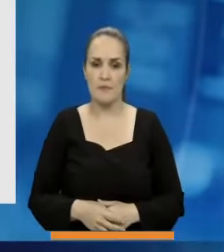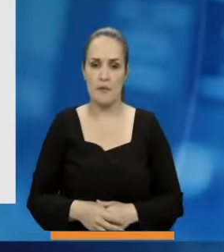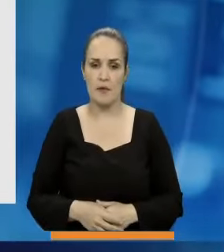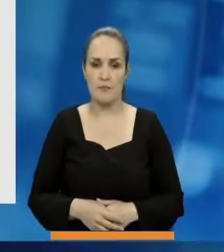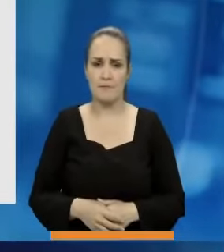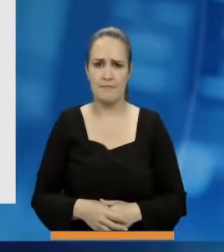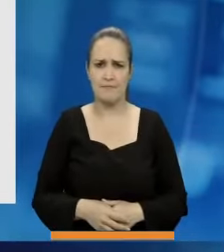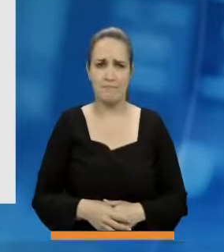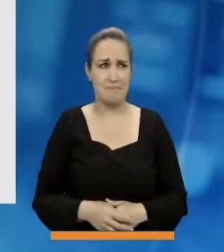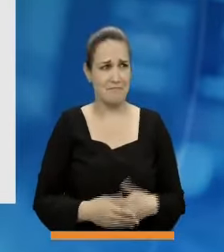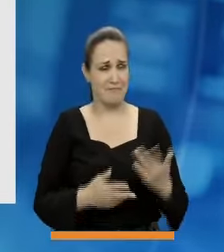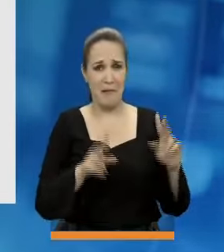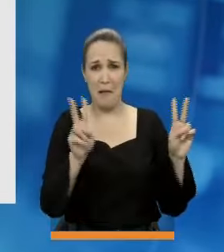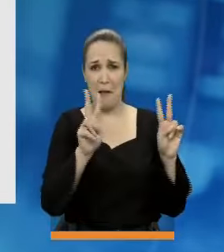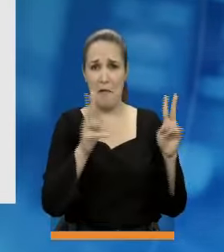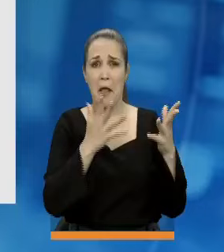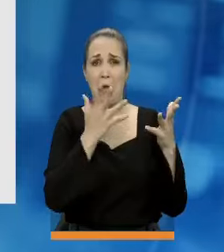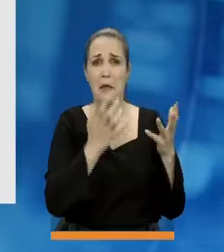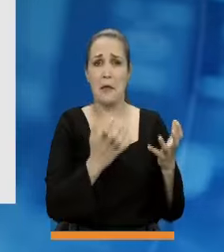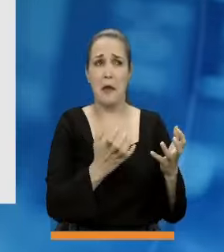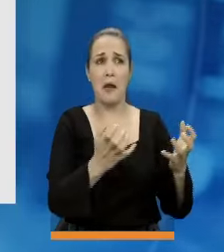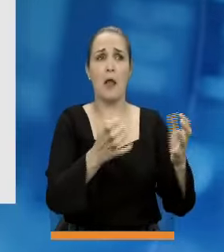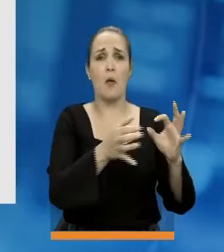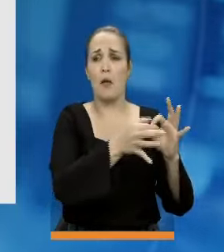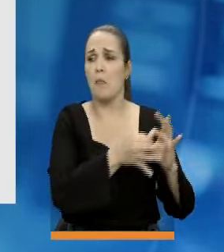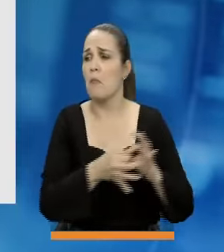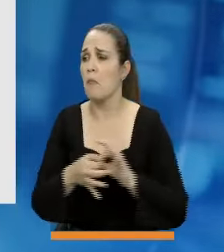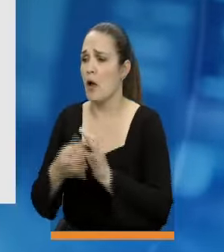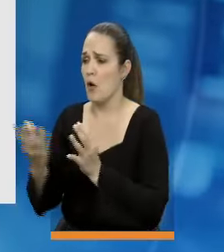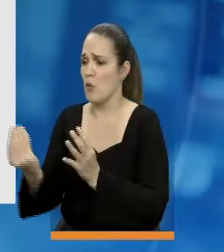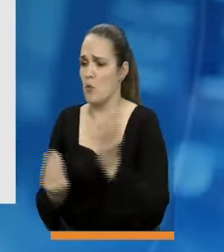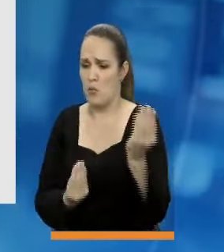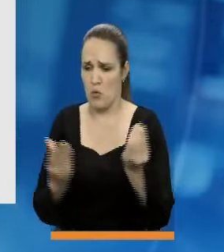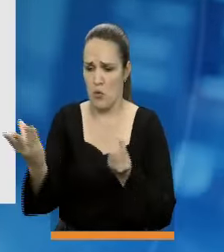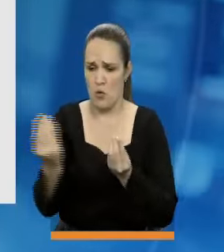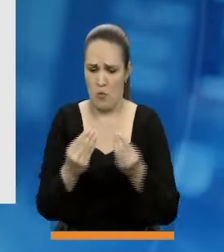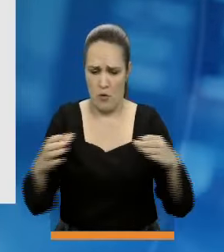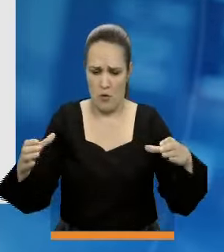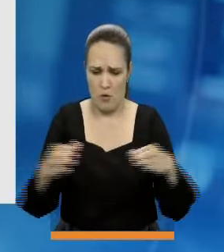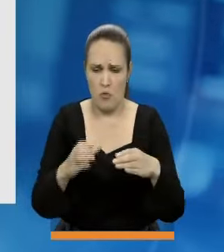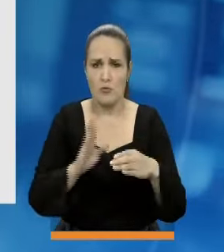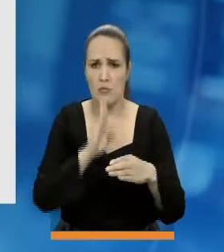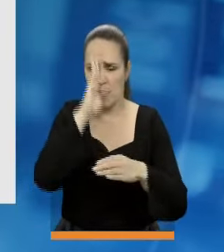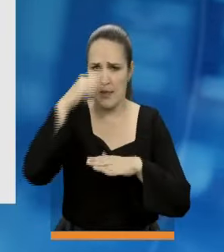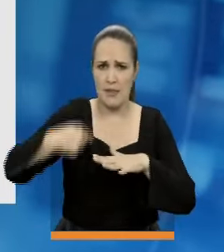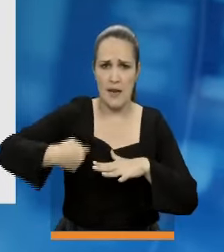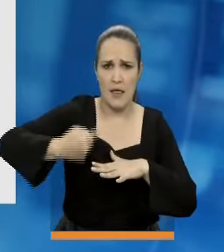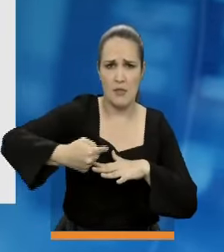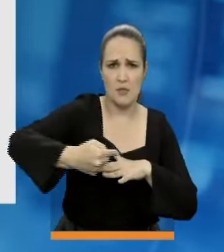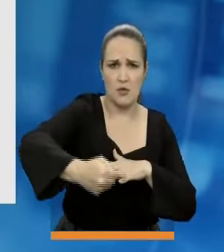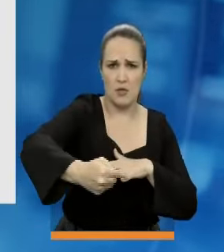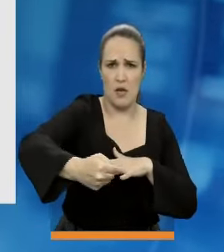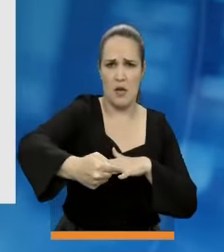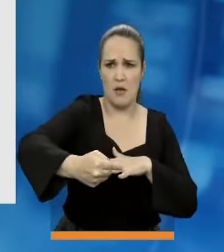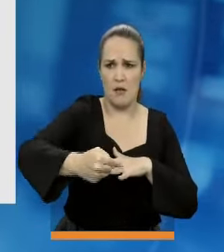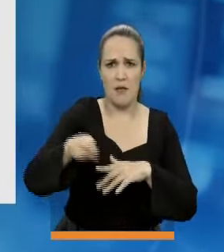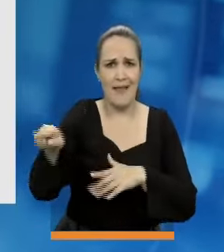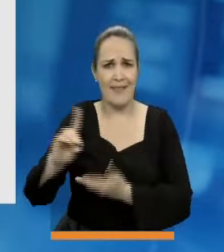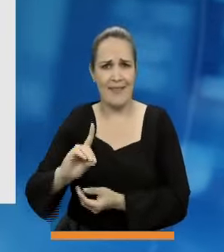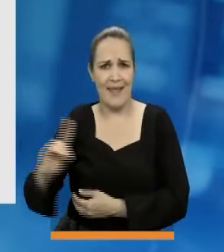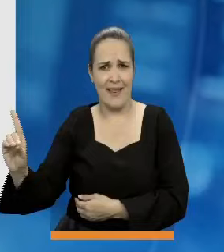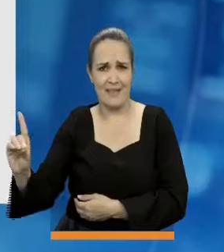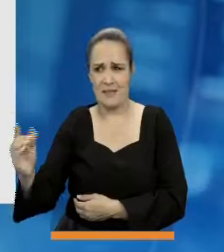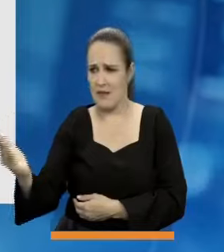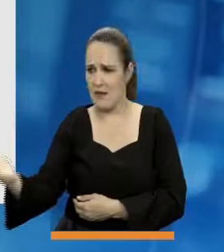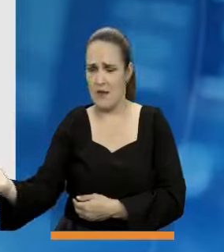Quiere llevar este partido hacia una coalición de partidos tradicionales de centro-derecha y por